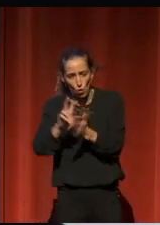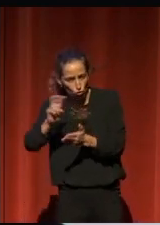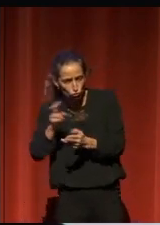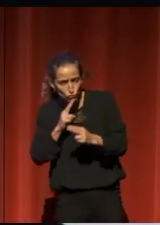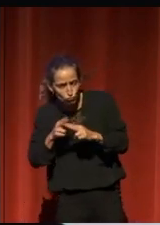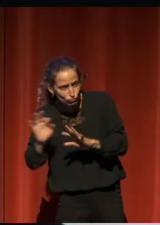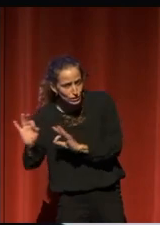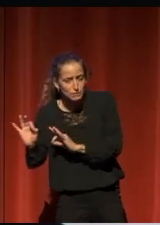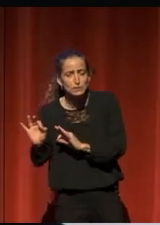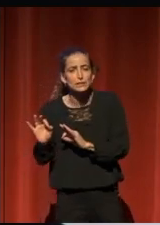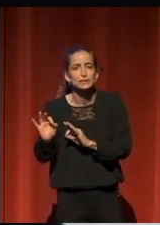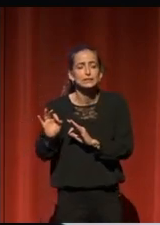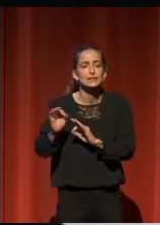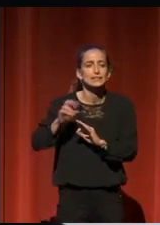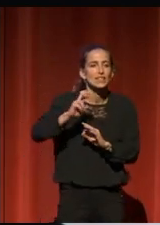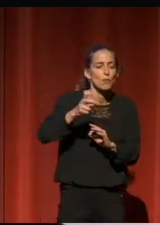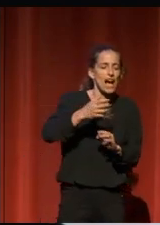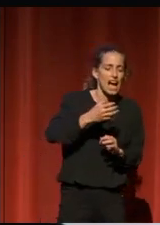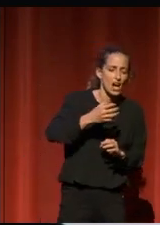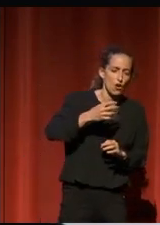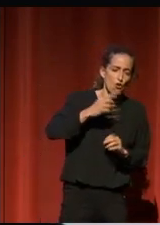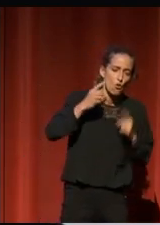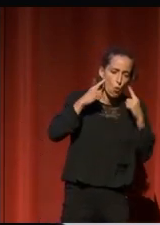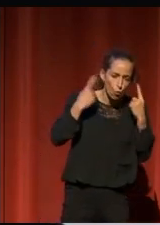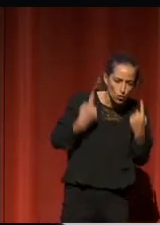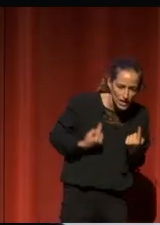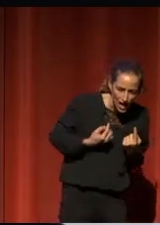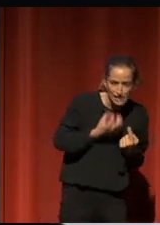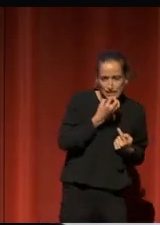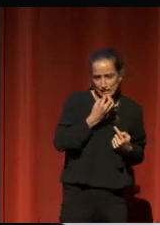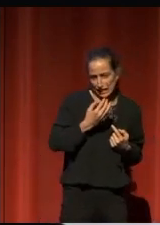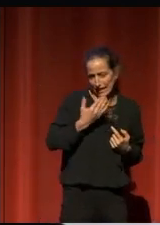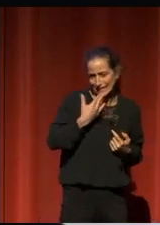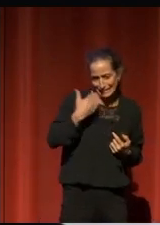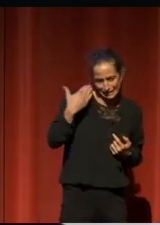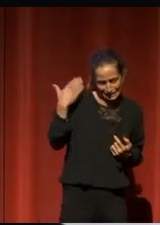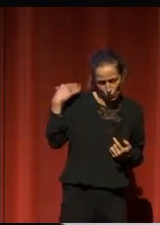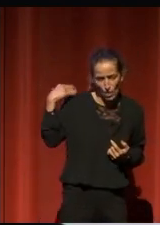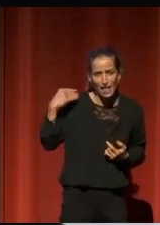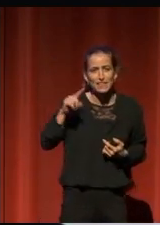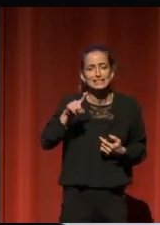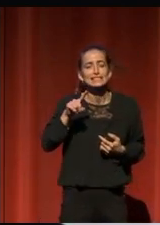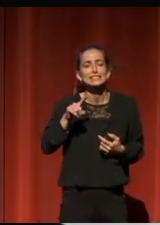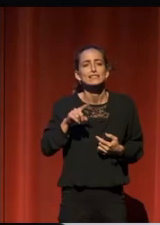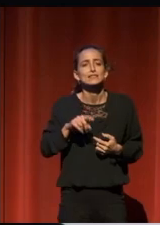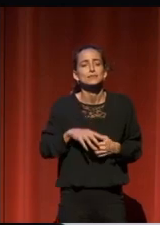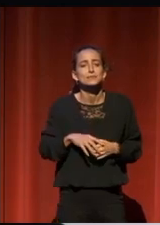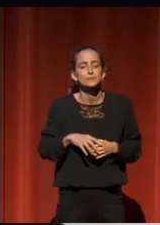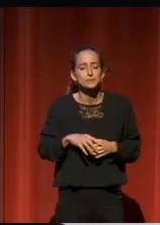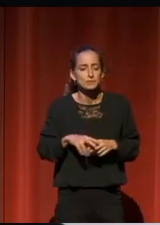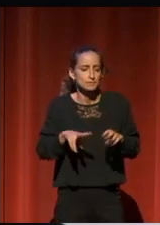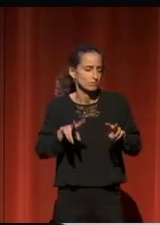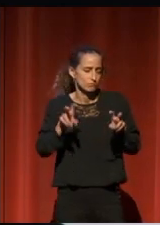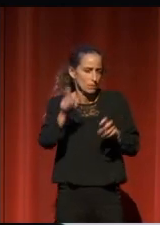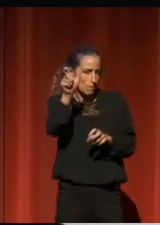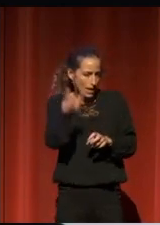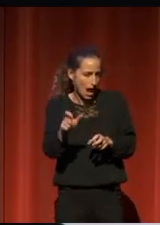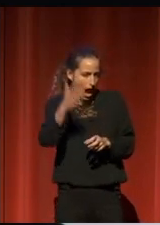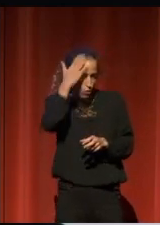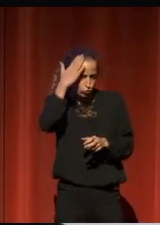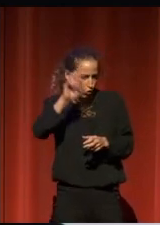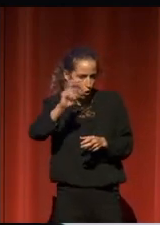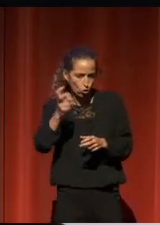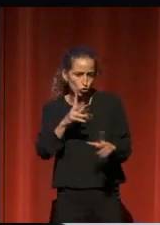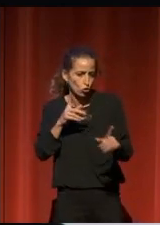las antigüedades judías de Flavio Josefo, el celo contra el papismo de Spener y